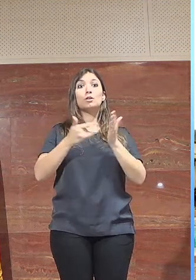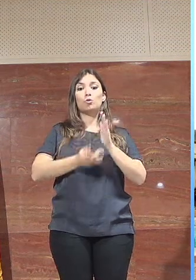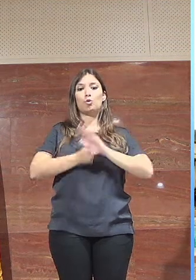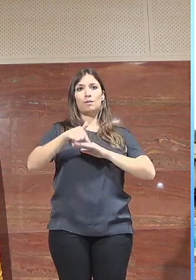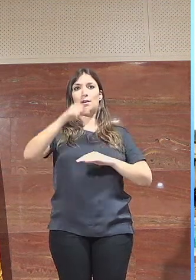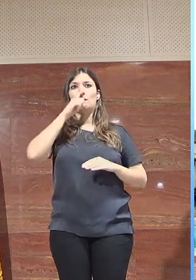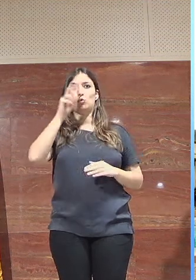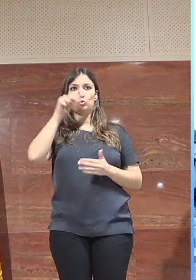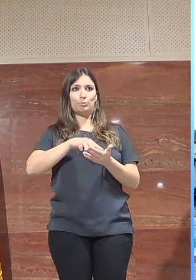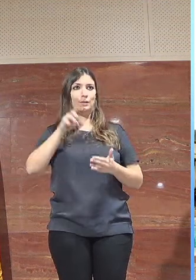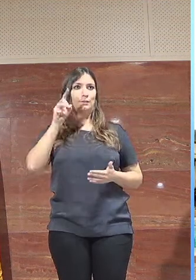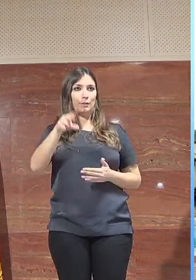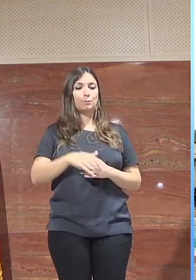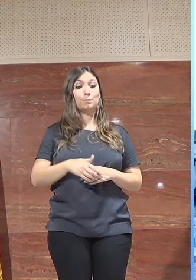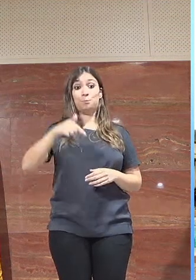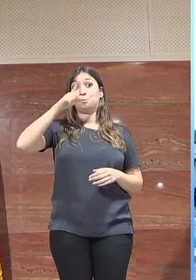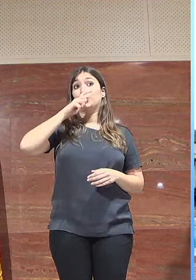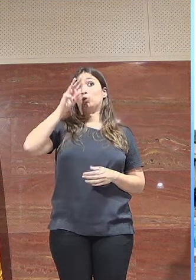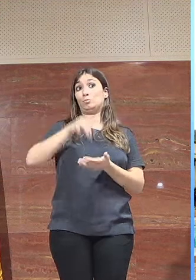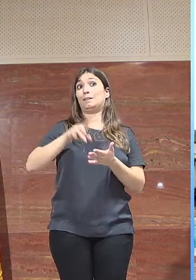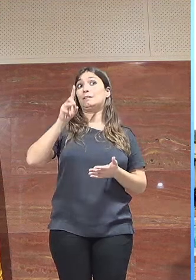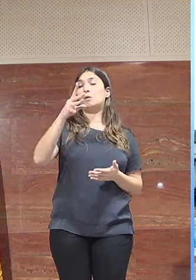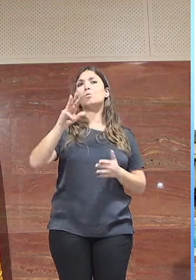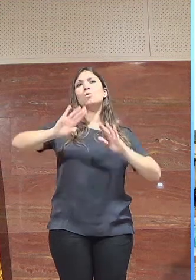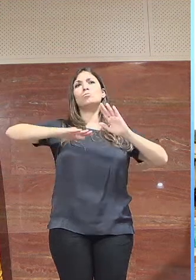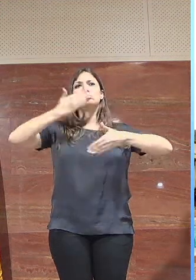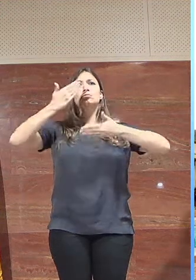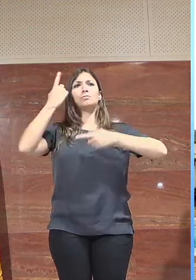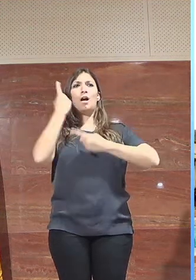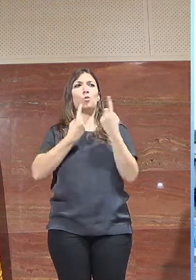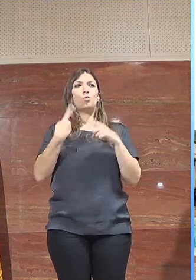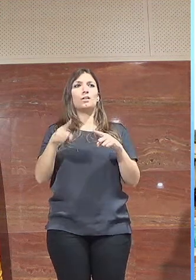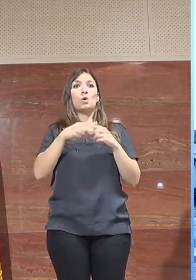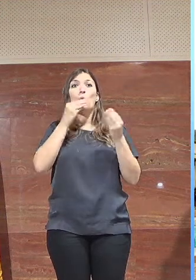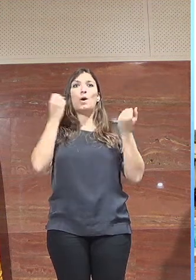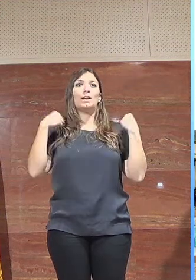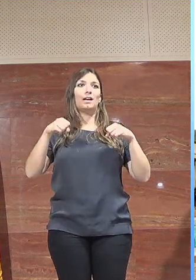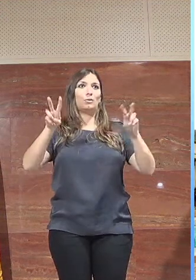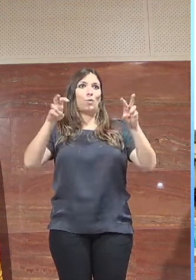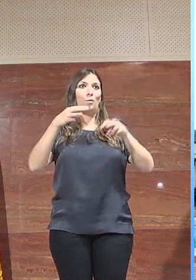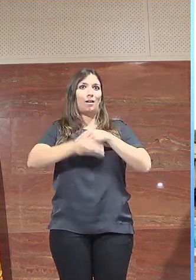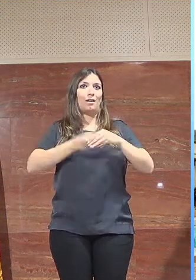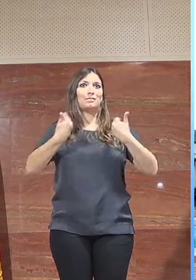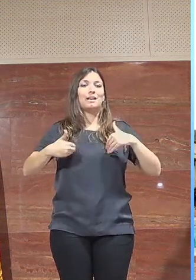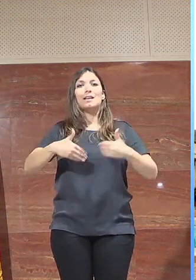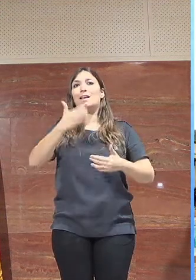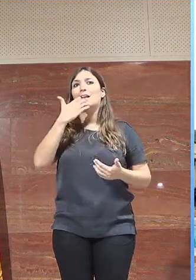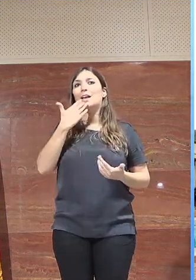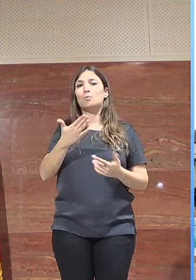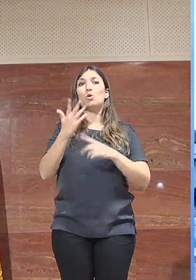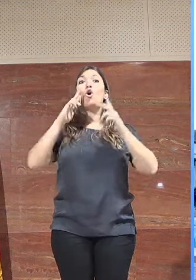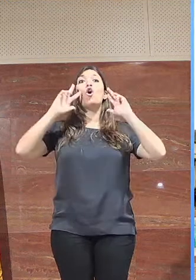2013. En el 2013 hemos recibido algunas nuevas buenas prácticas, que son, por ejemplo, el